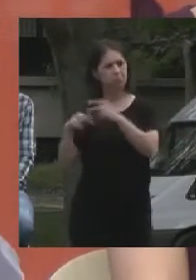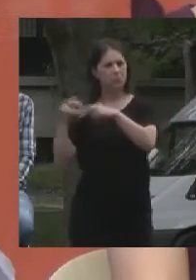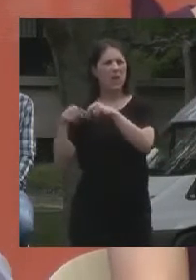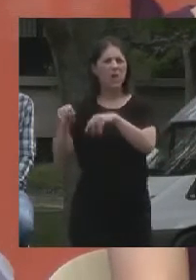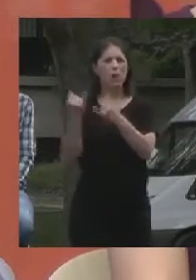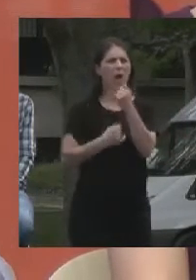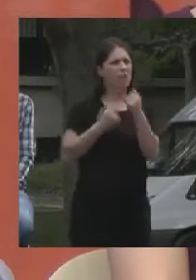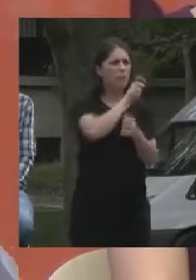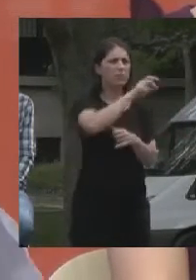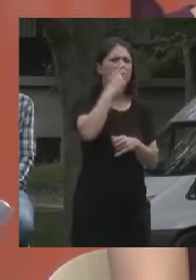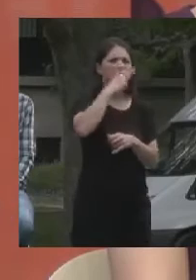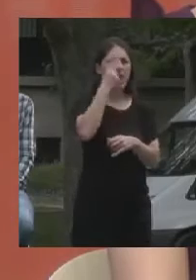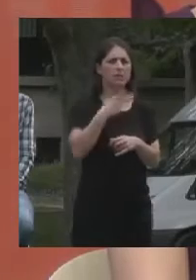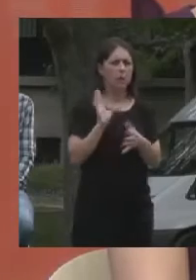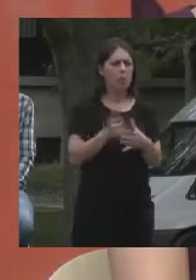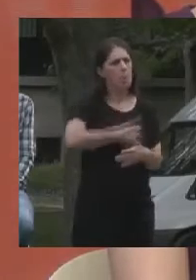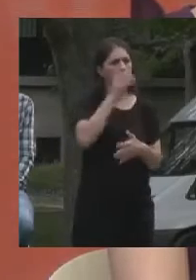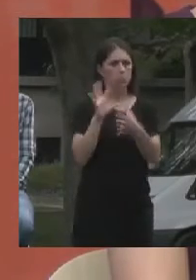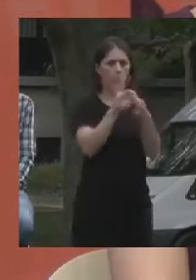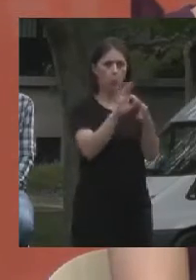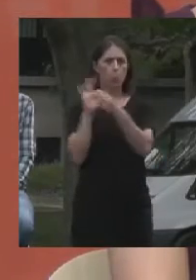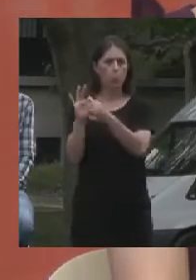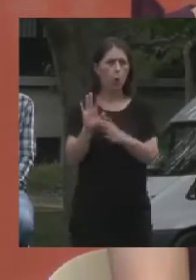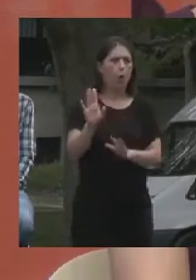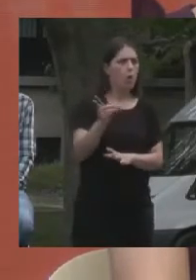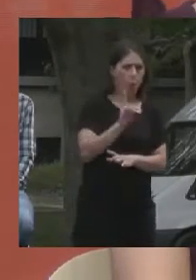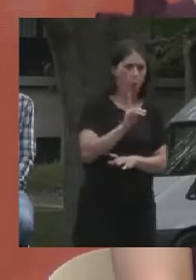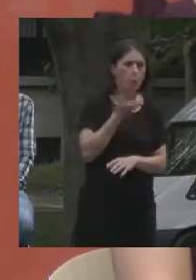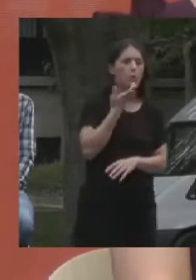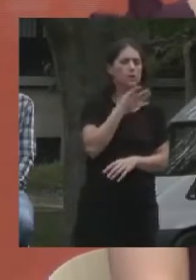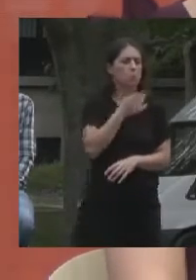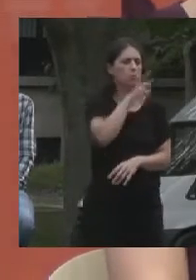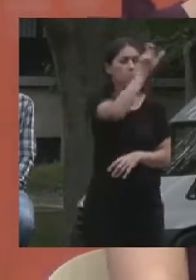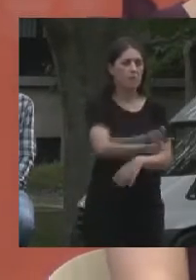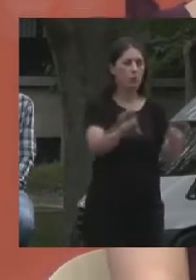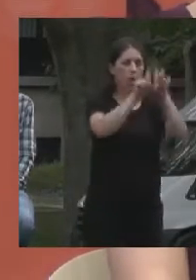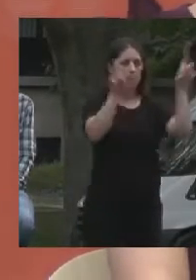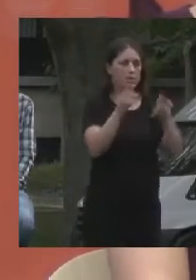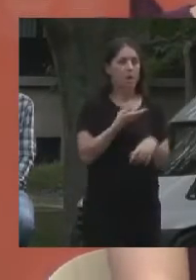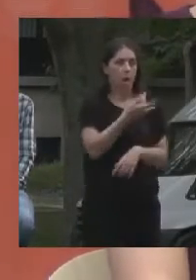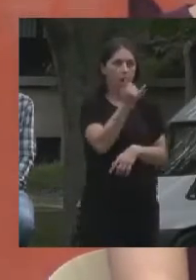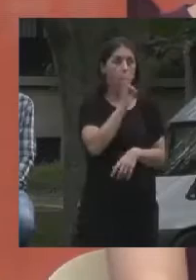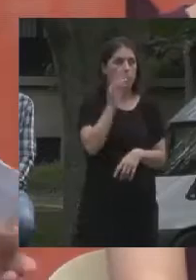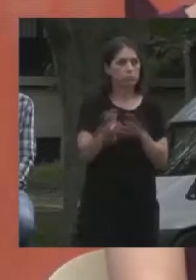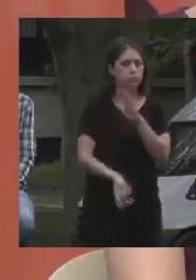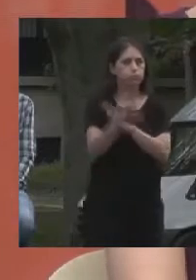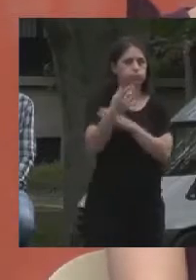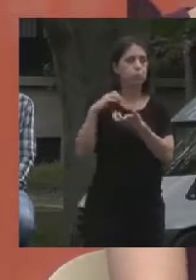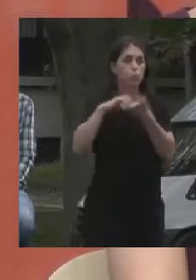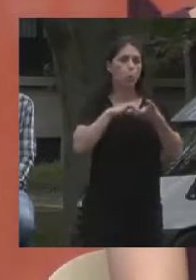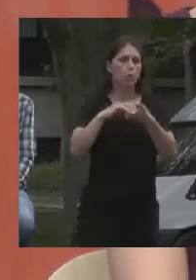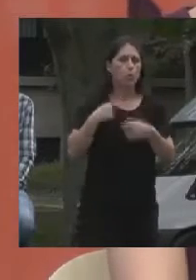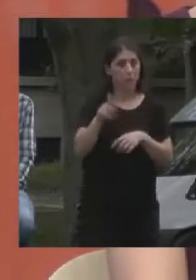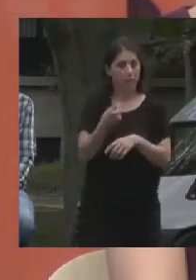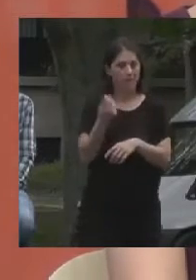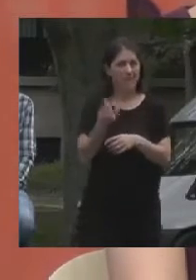ver con os intereses da xente, senón porque tes alguén que ten unha empresa ou creas unha empresa con o teu cuñado para darlle a